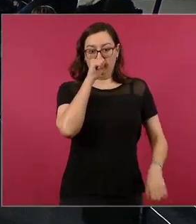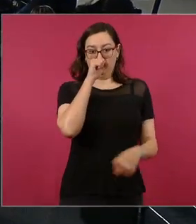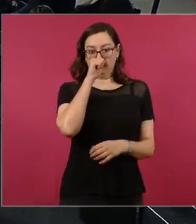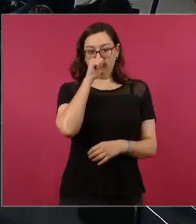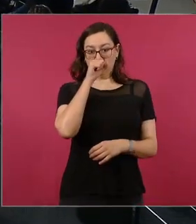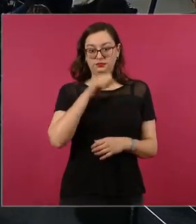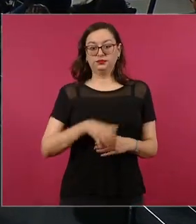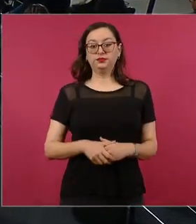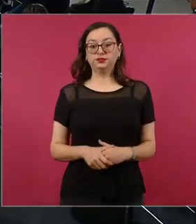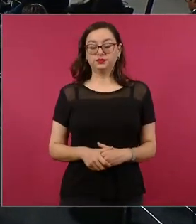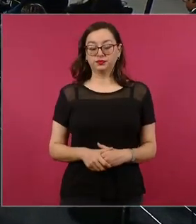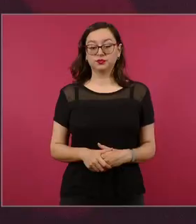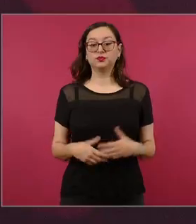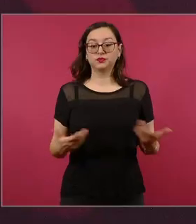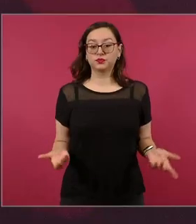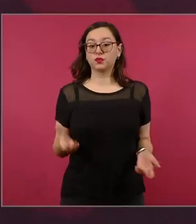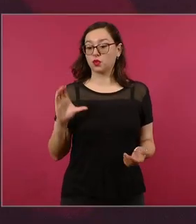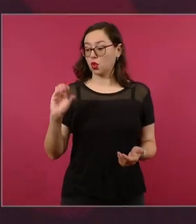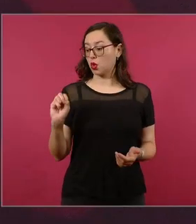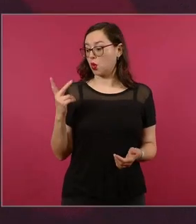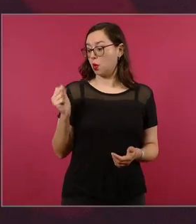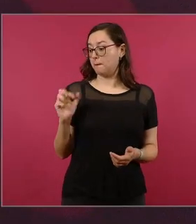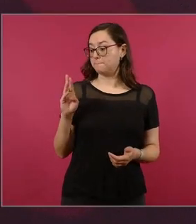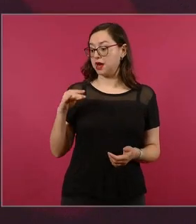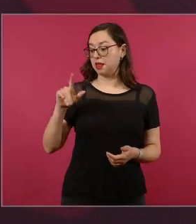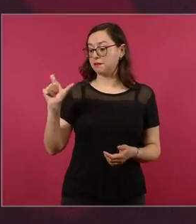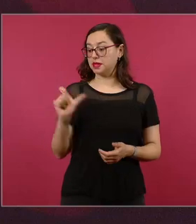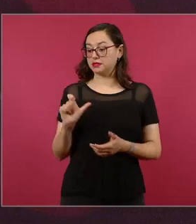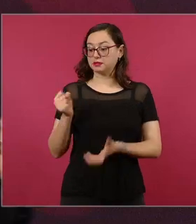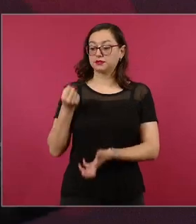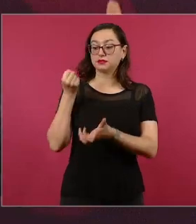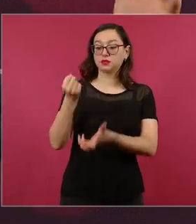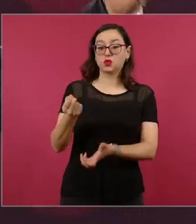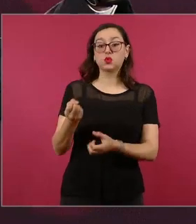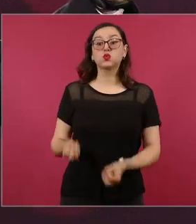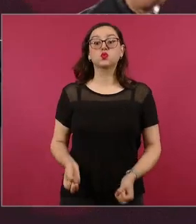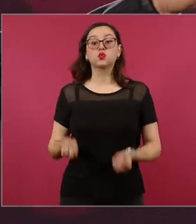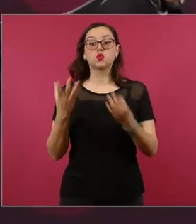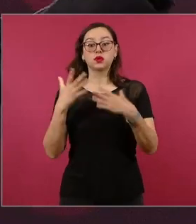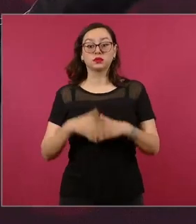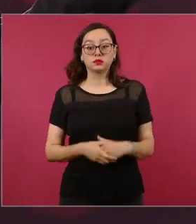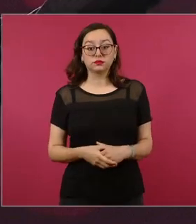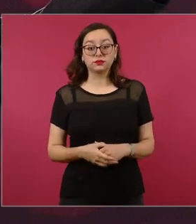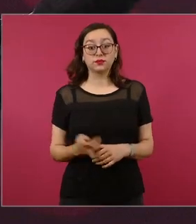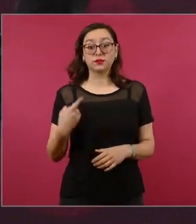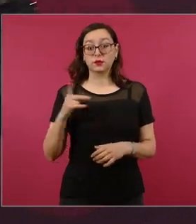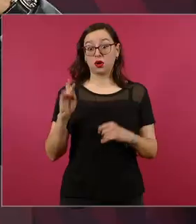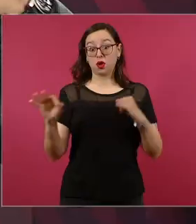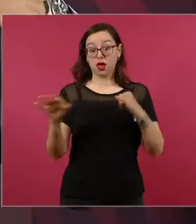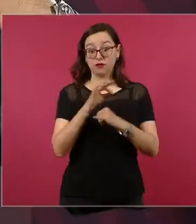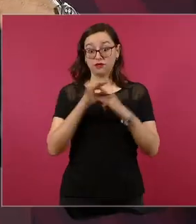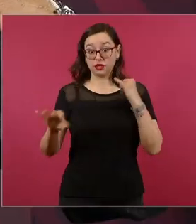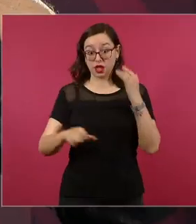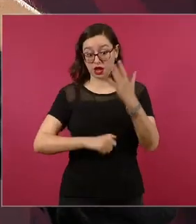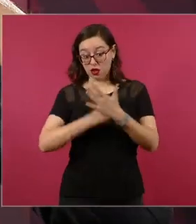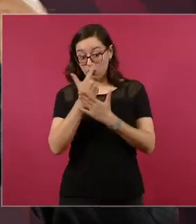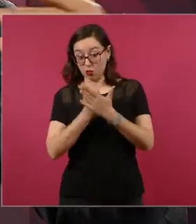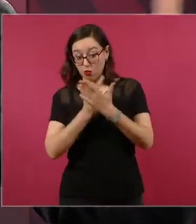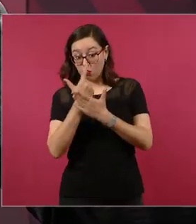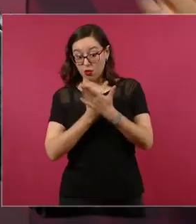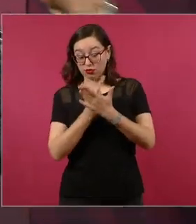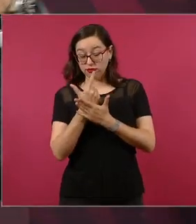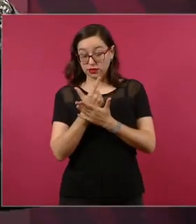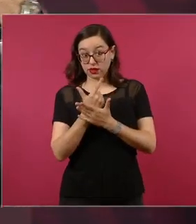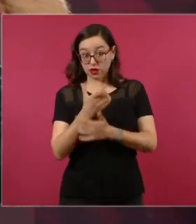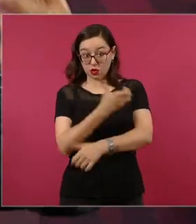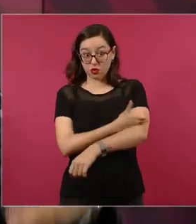Sí, la Coparmex, ¿cuánto aportó? Pero el que manejaba todo, porque era el